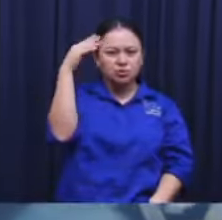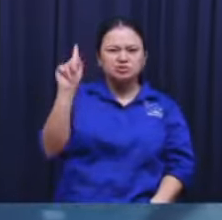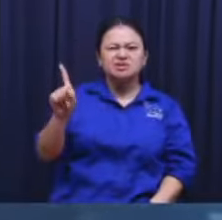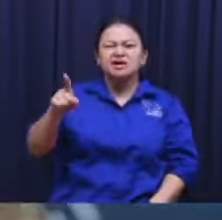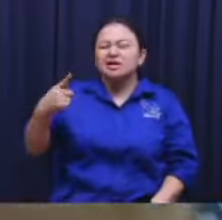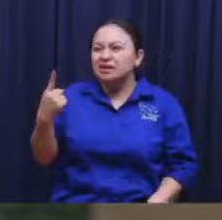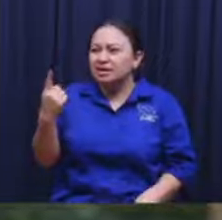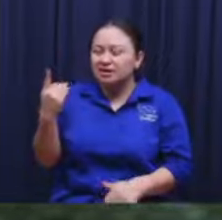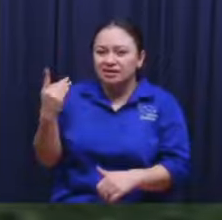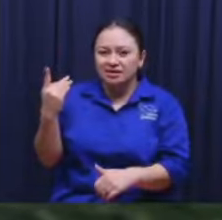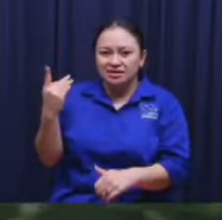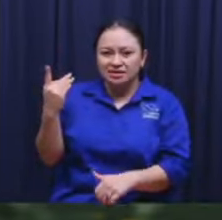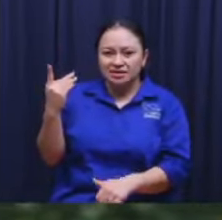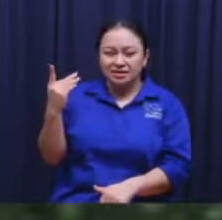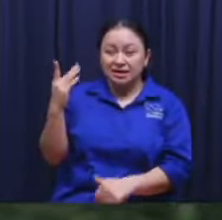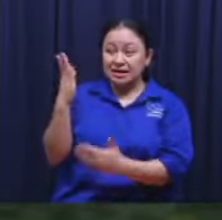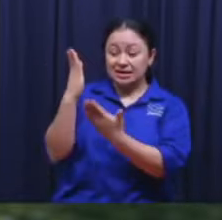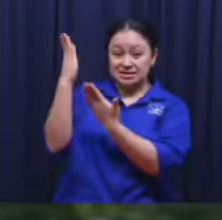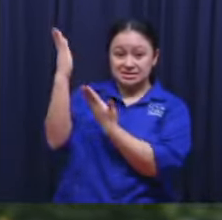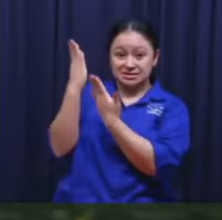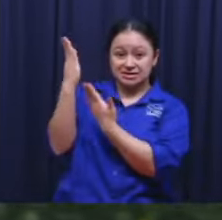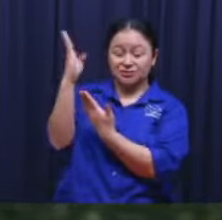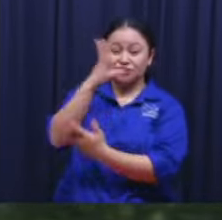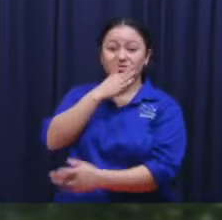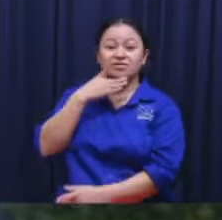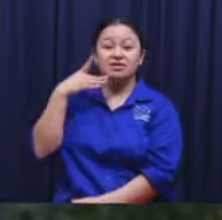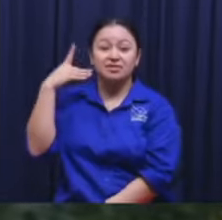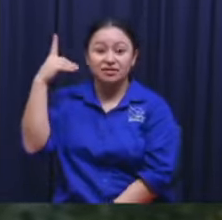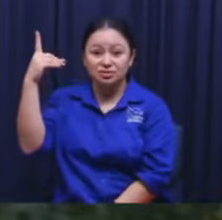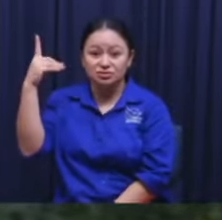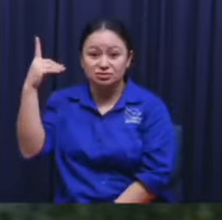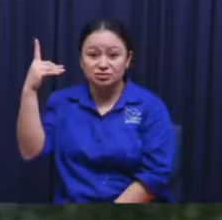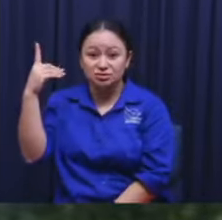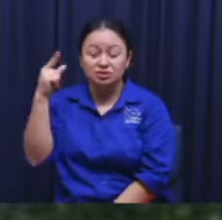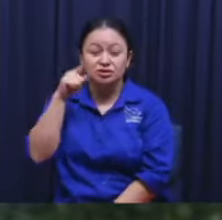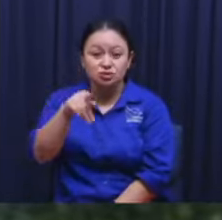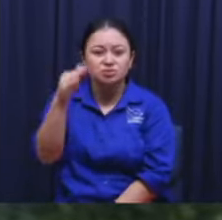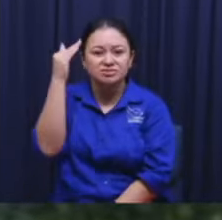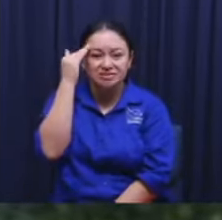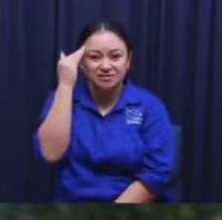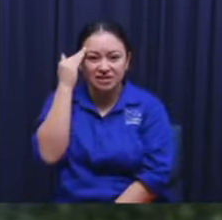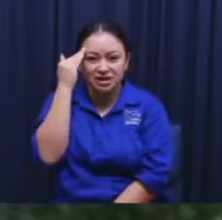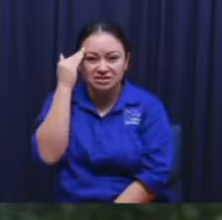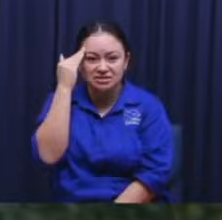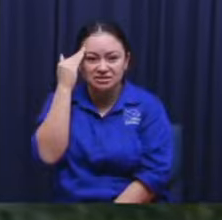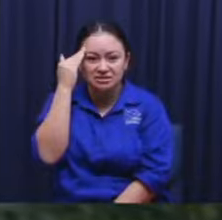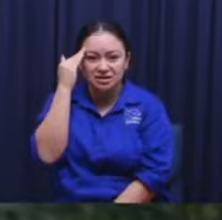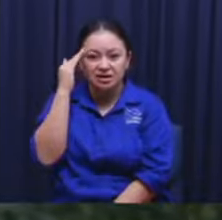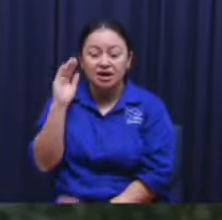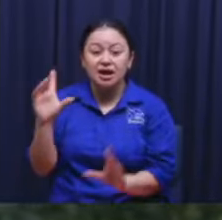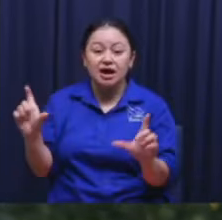Entonces distingues cuál es la autoridad bajo la cual te tienes que someter. Cuando ya estás haciendo eso,